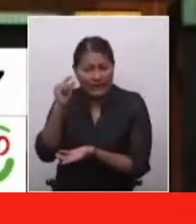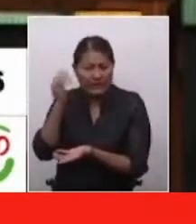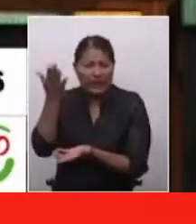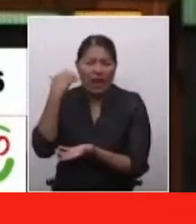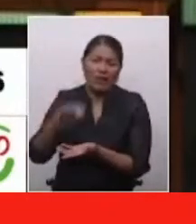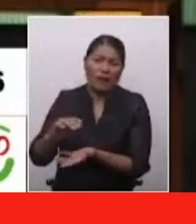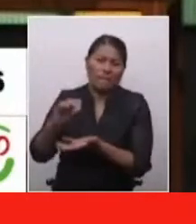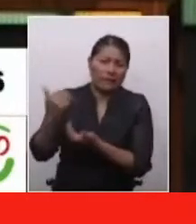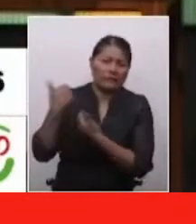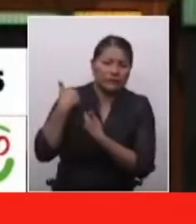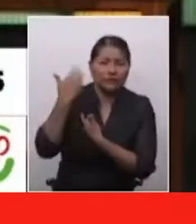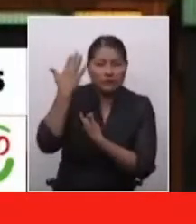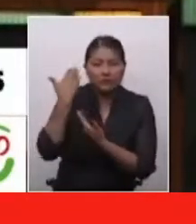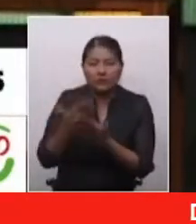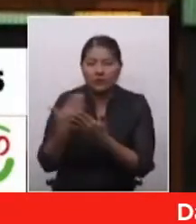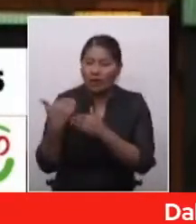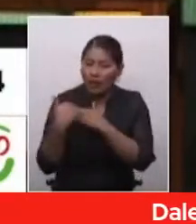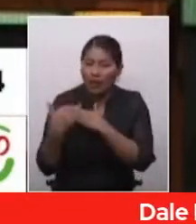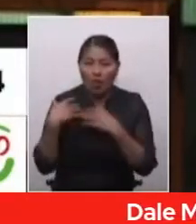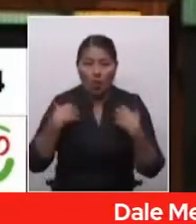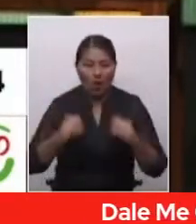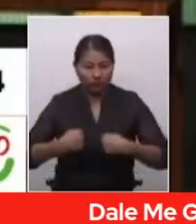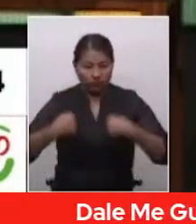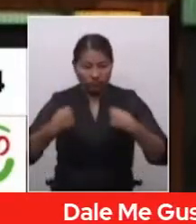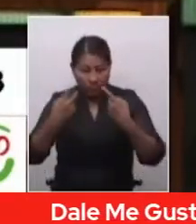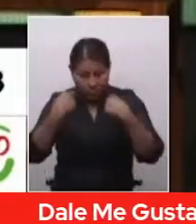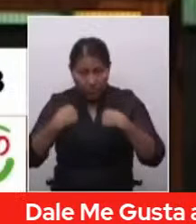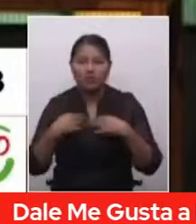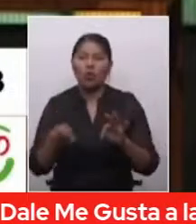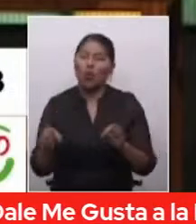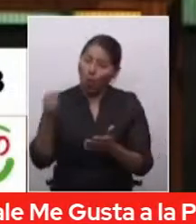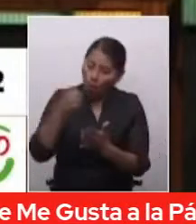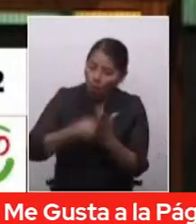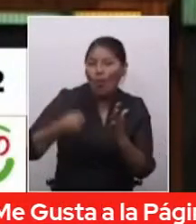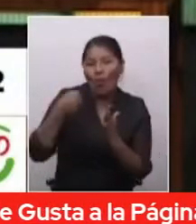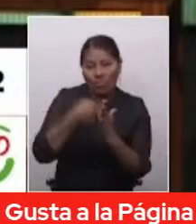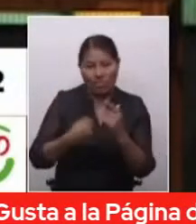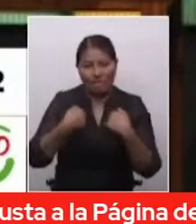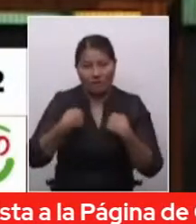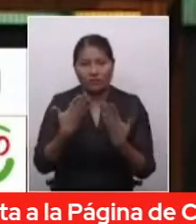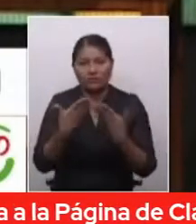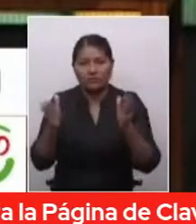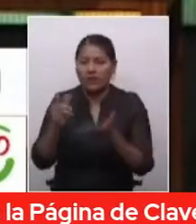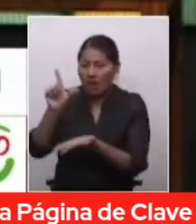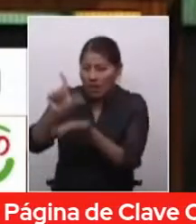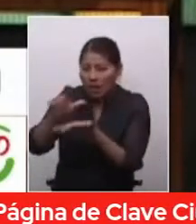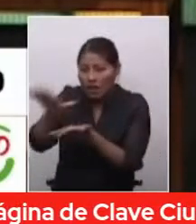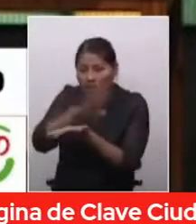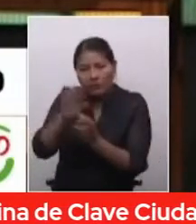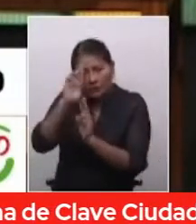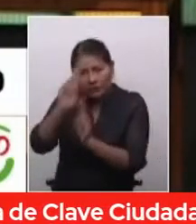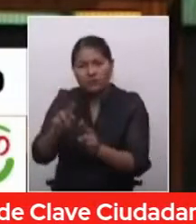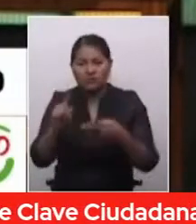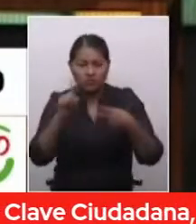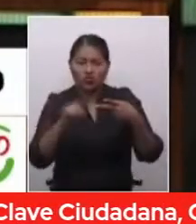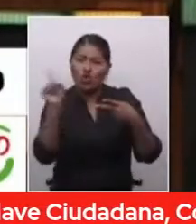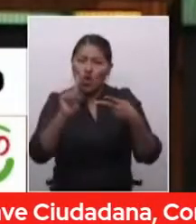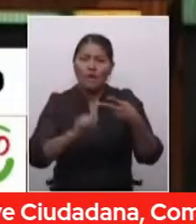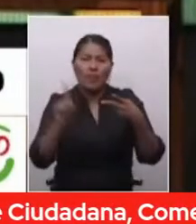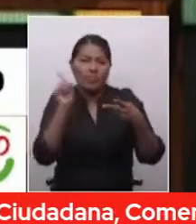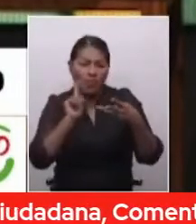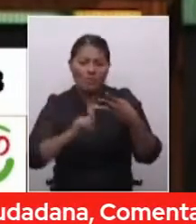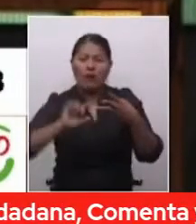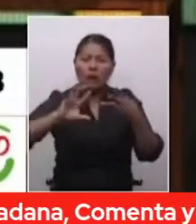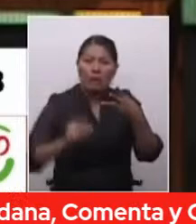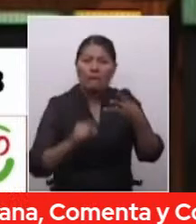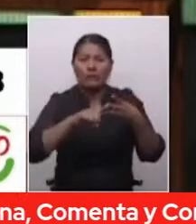cargamontón espantoso porque me llamaban Hulk. Pues lo estoy volviendo a intentar. Yo quiero una Lima decente que no robe, ama suya, ama yuya, ama aquella.